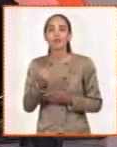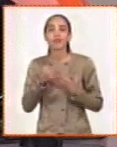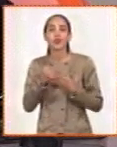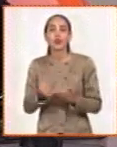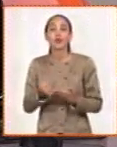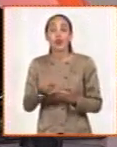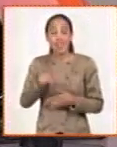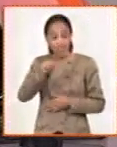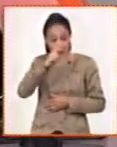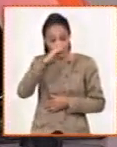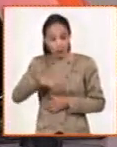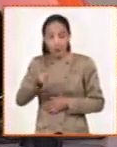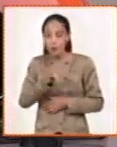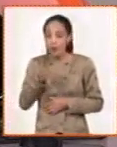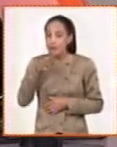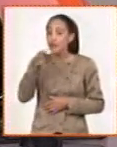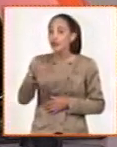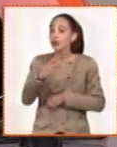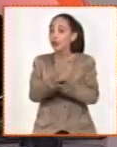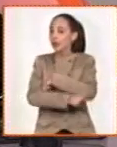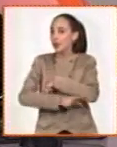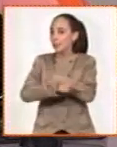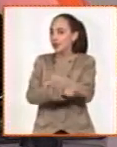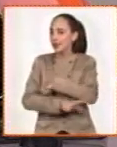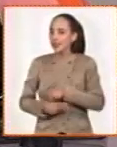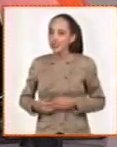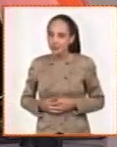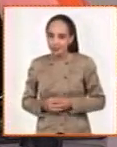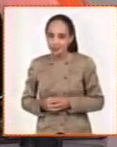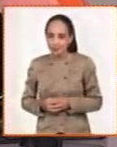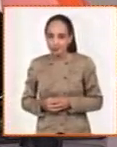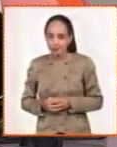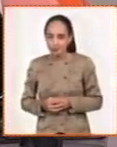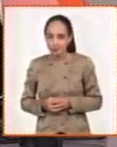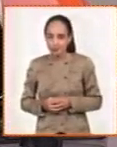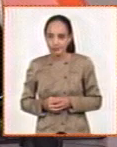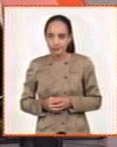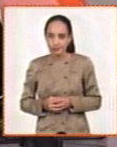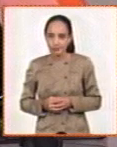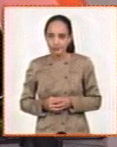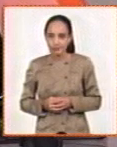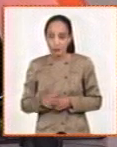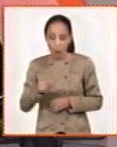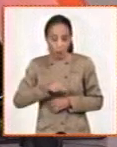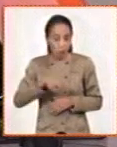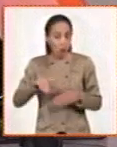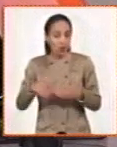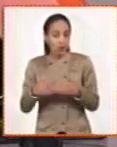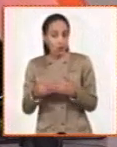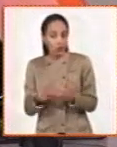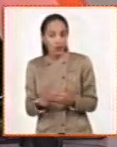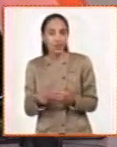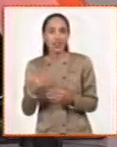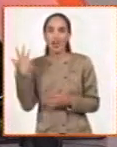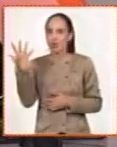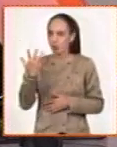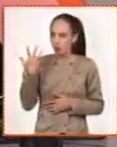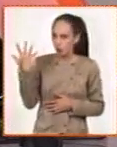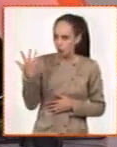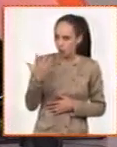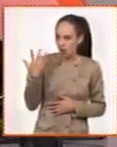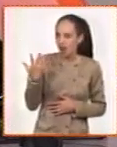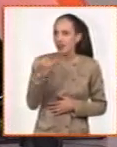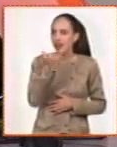y crear hacia el mañana de la patria. Y por estos días tan duros, como se ha dicho, de huracán, de daño,